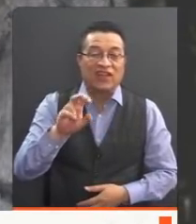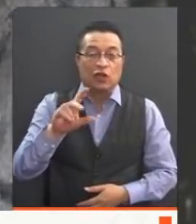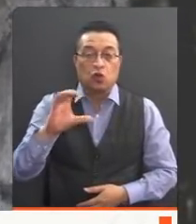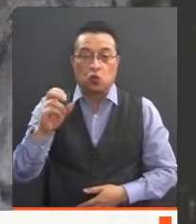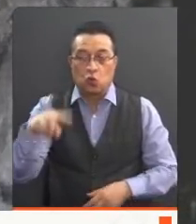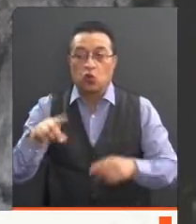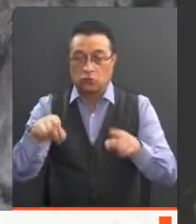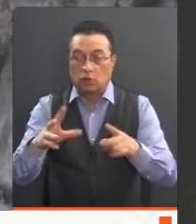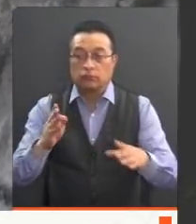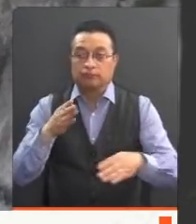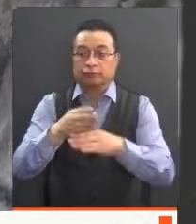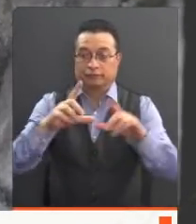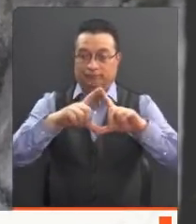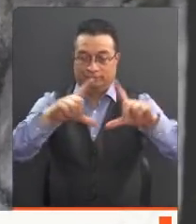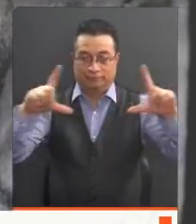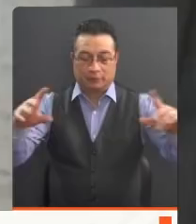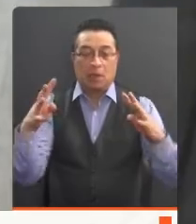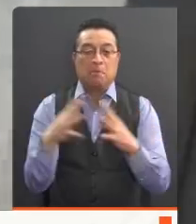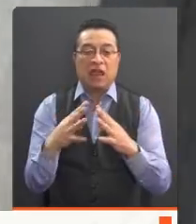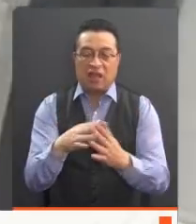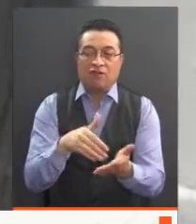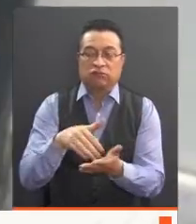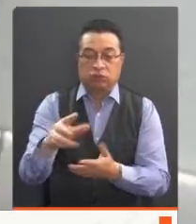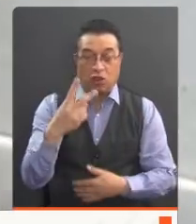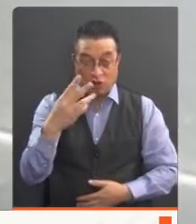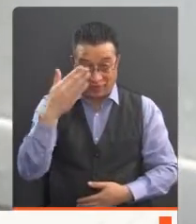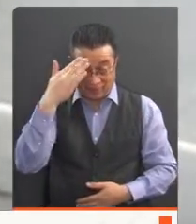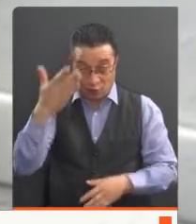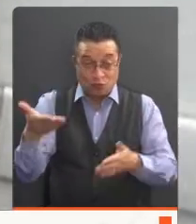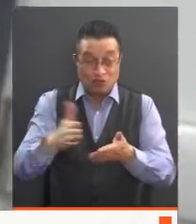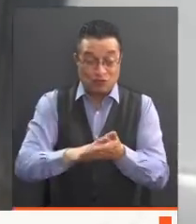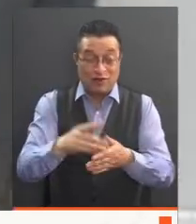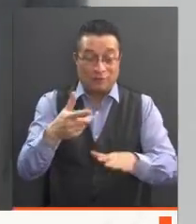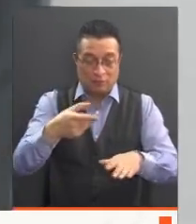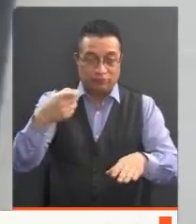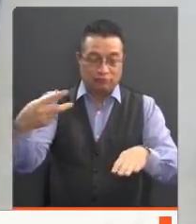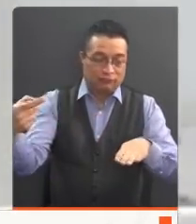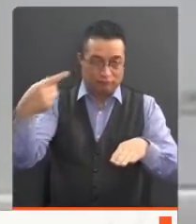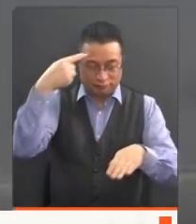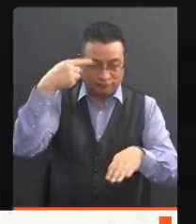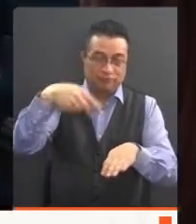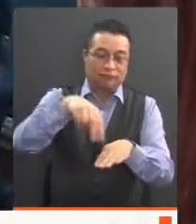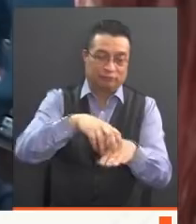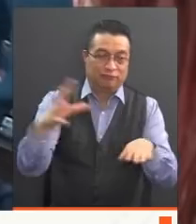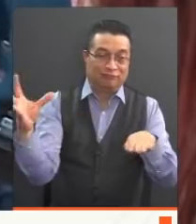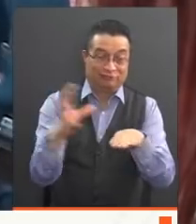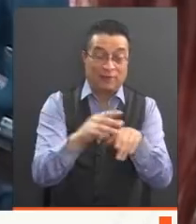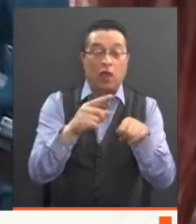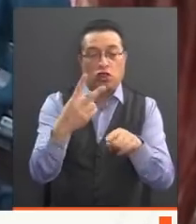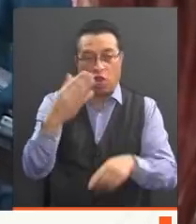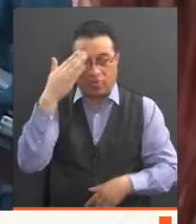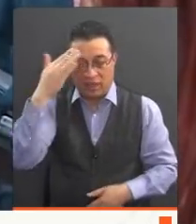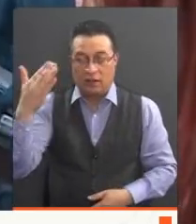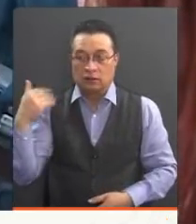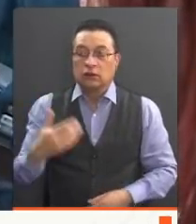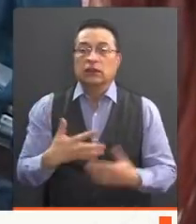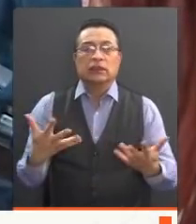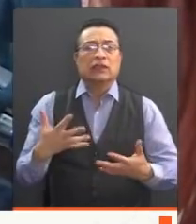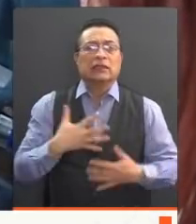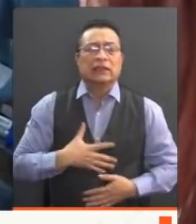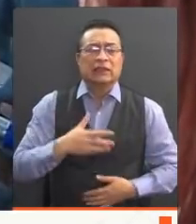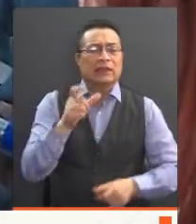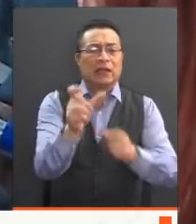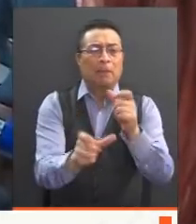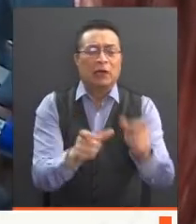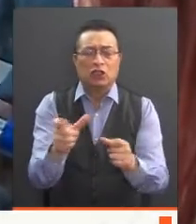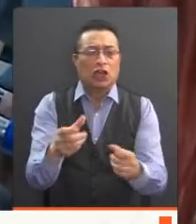presencia militar en la zona, a 2 días de la muerte del trabajador forestal Segundo Catril en una emboscada. Yo no sé qué pretende esta gente realizando